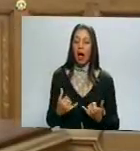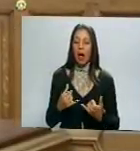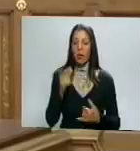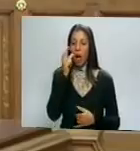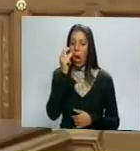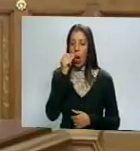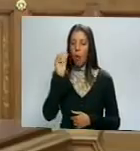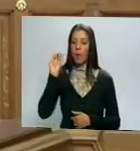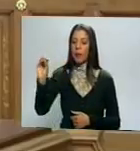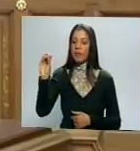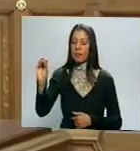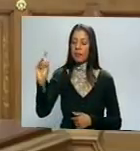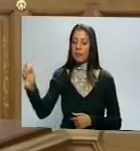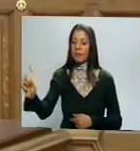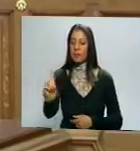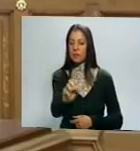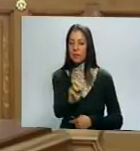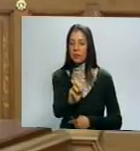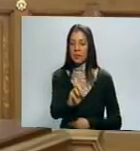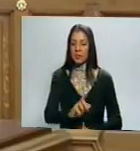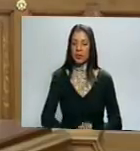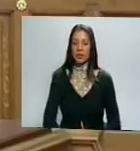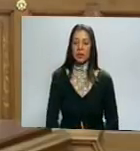constituyente Christopher Constant.